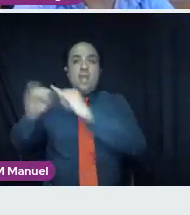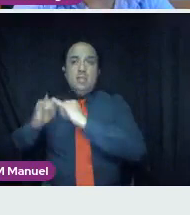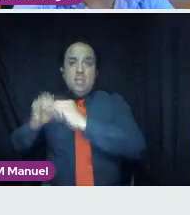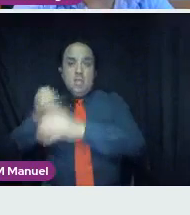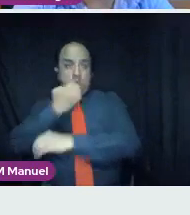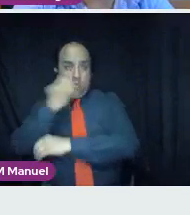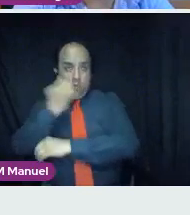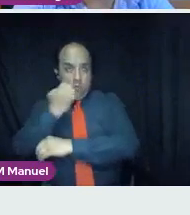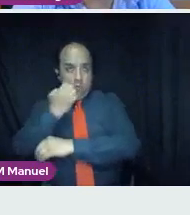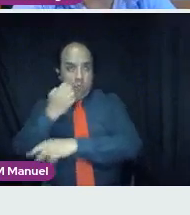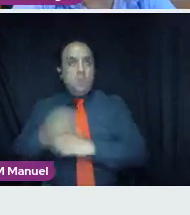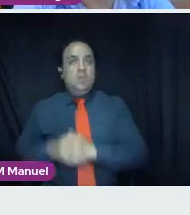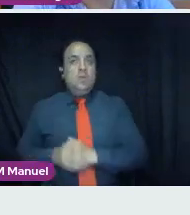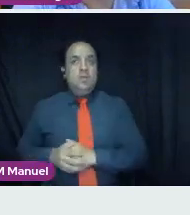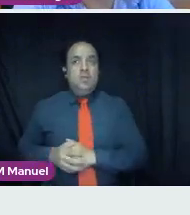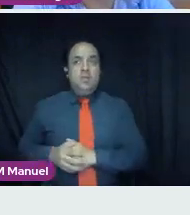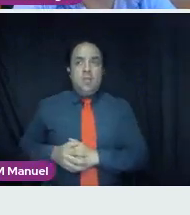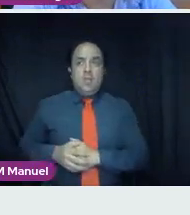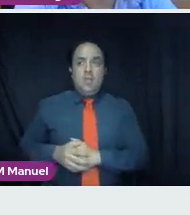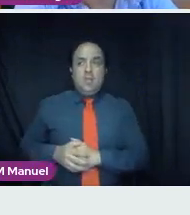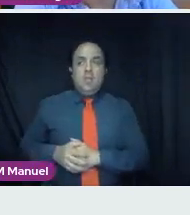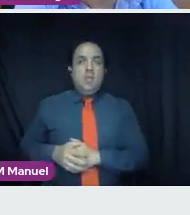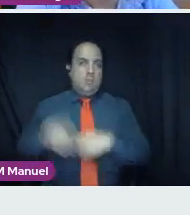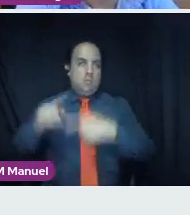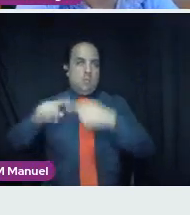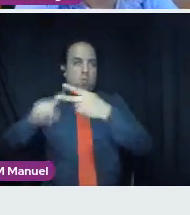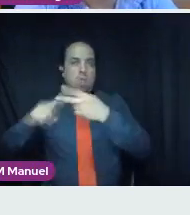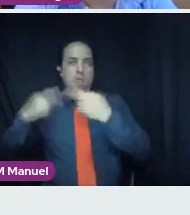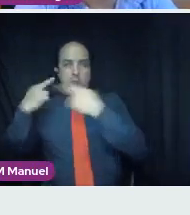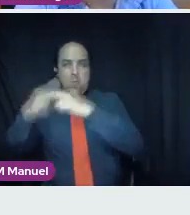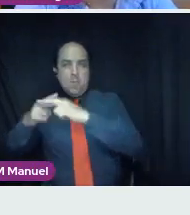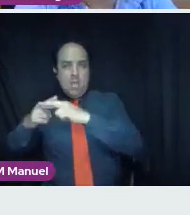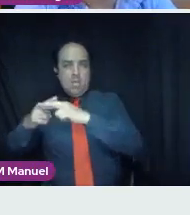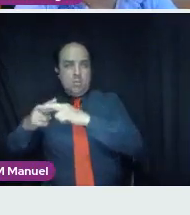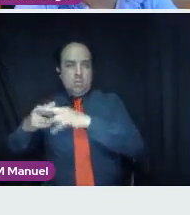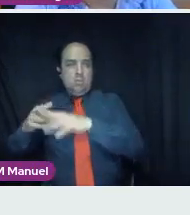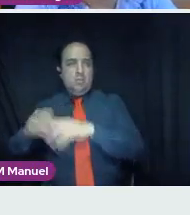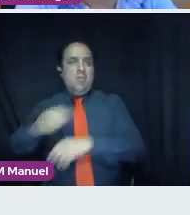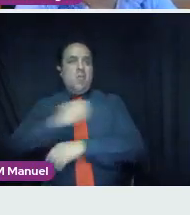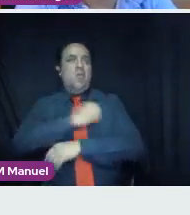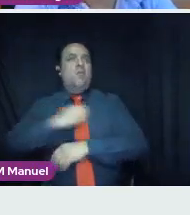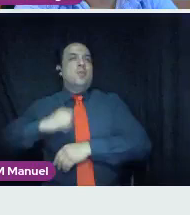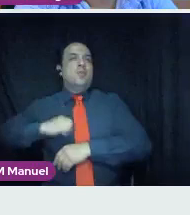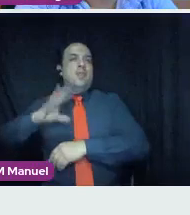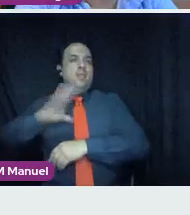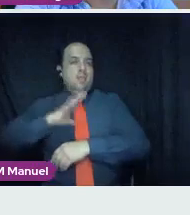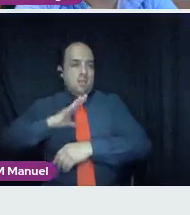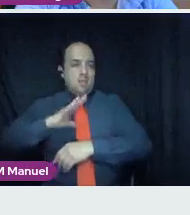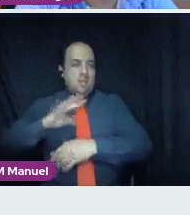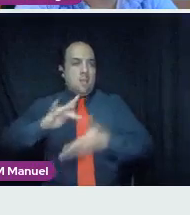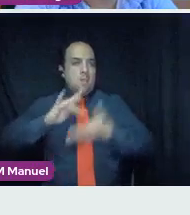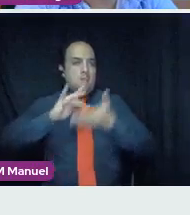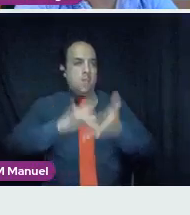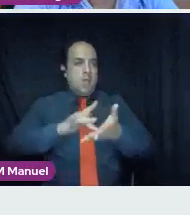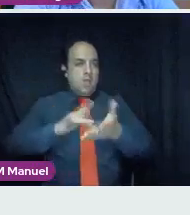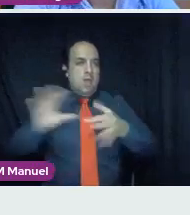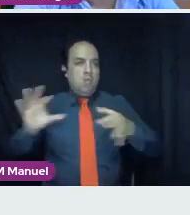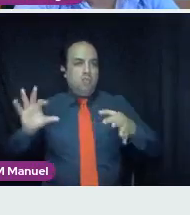escolares tienen, y por ende los docentes, tenemos la obligación de favorecer este vínculo y estos